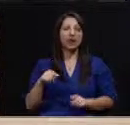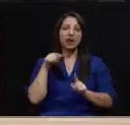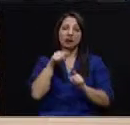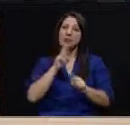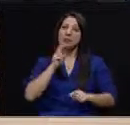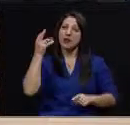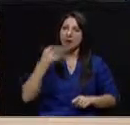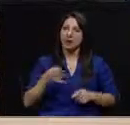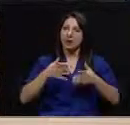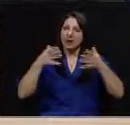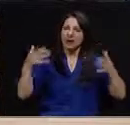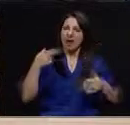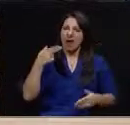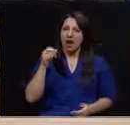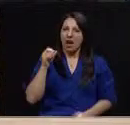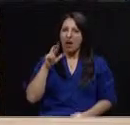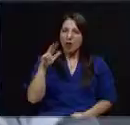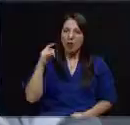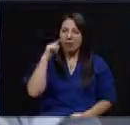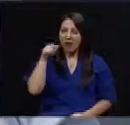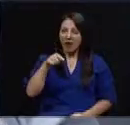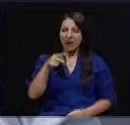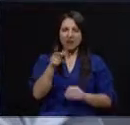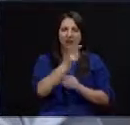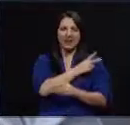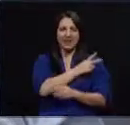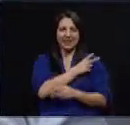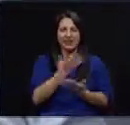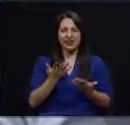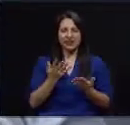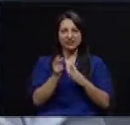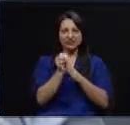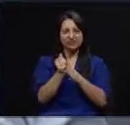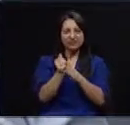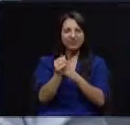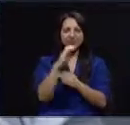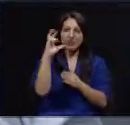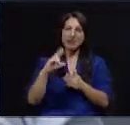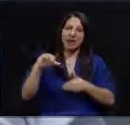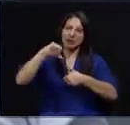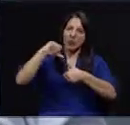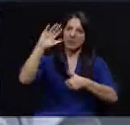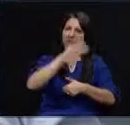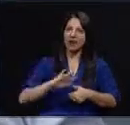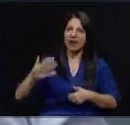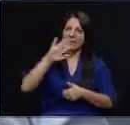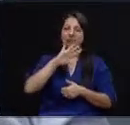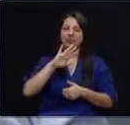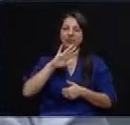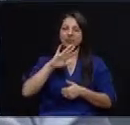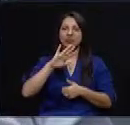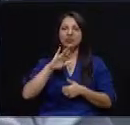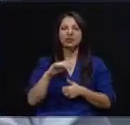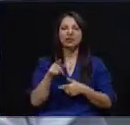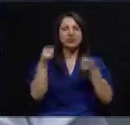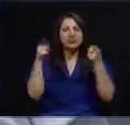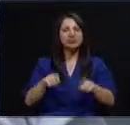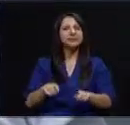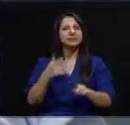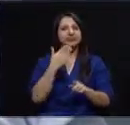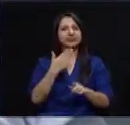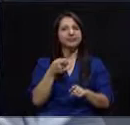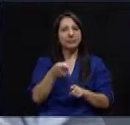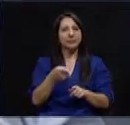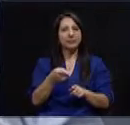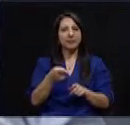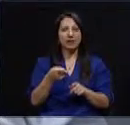y es el verdadero gran héroe, puesto que él fue el líder, no solo costarricense, sino centroamericano, causante de